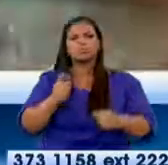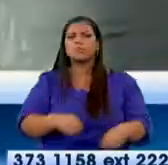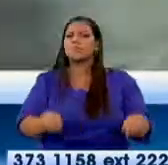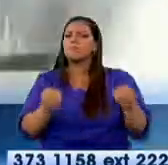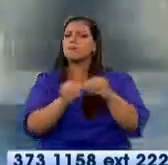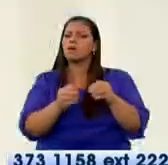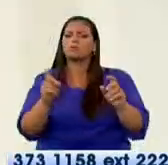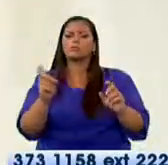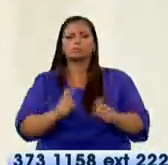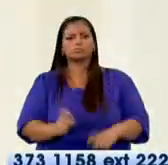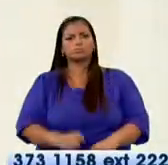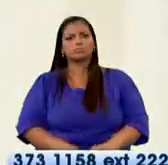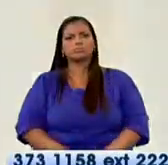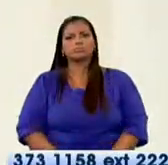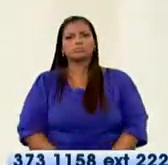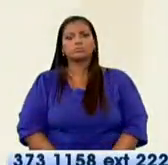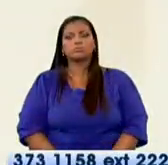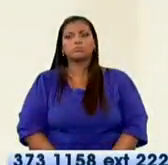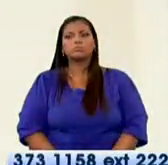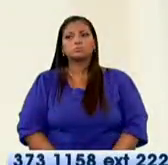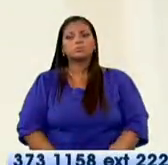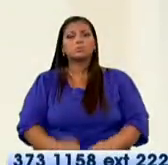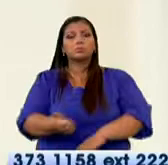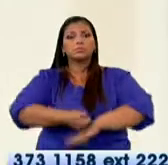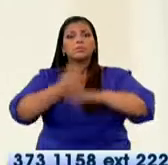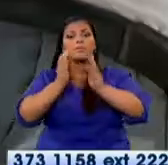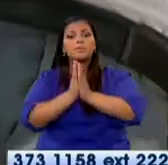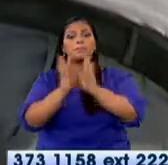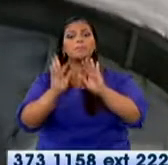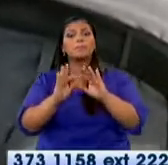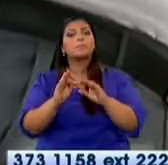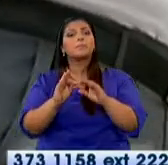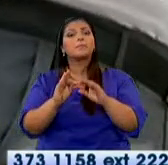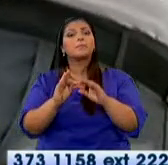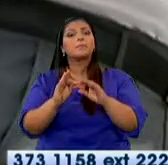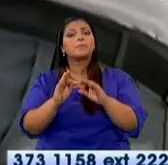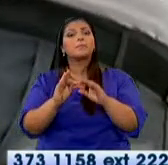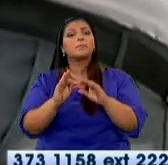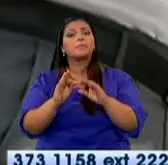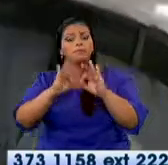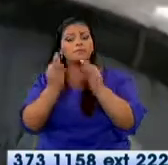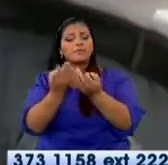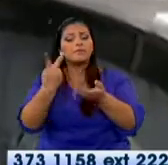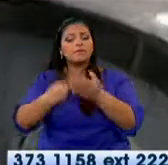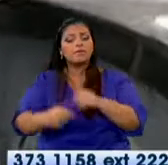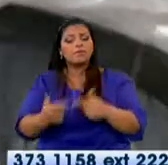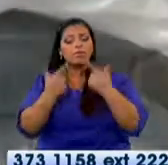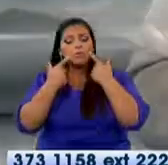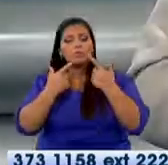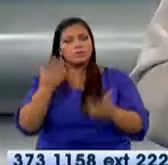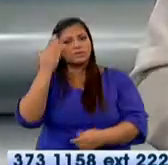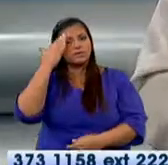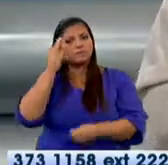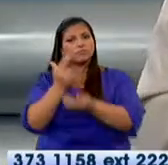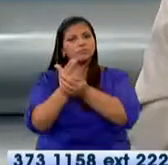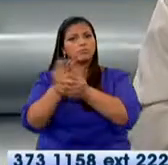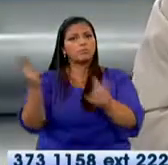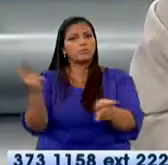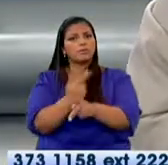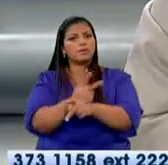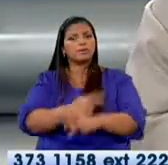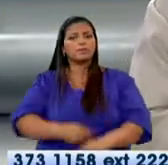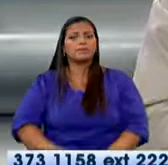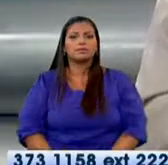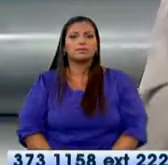por parte de los padres de familia, pues las armas de fuego no son cosa de niños, informó Julio César Saona. Así es,